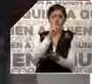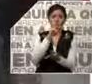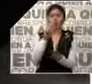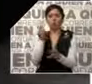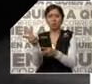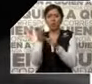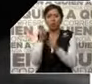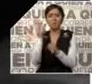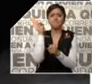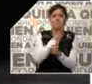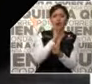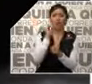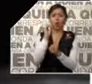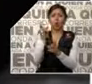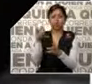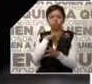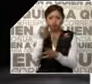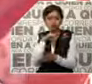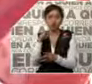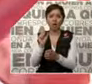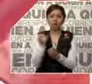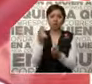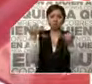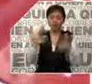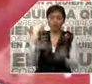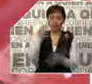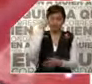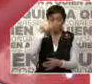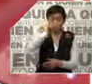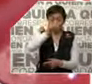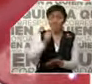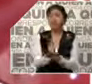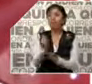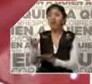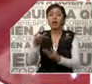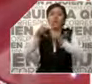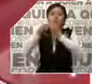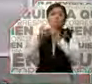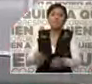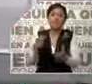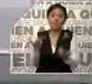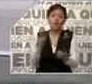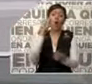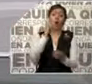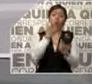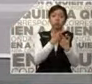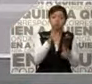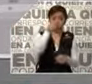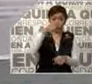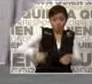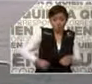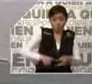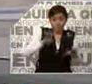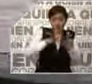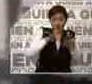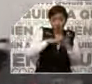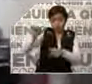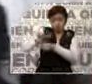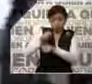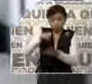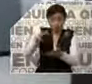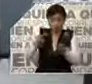procedencia irregular, para que no ponga en riesgo su patrimonio o no ponga en riesgo su libertad. El trámite requiere aproximadamente de una hora